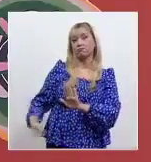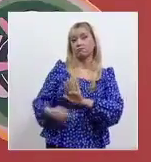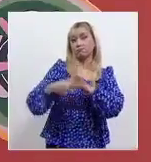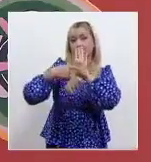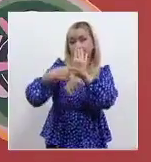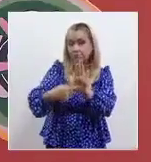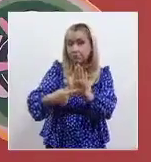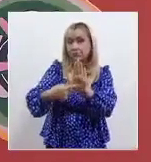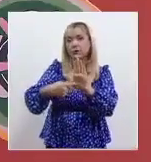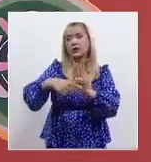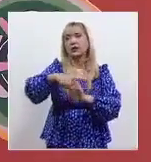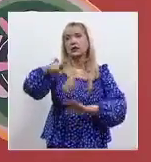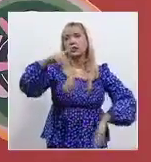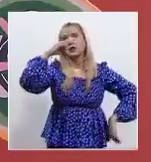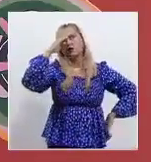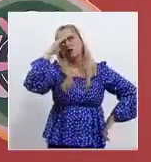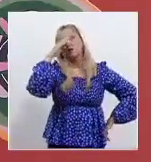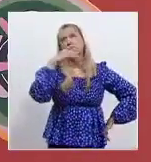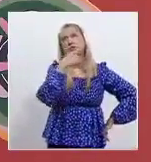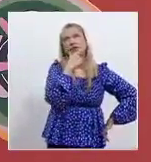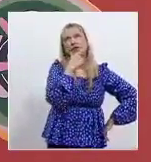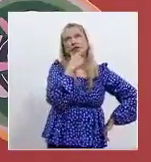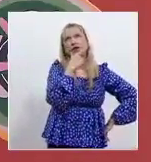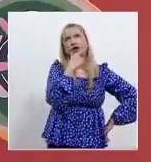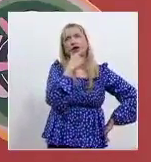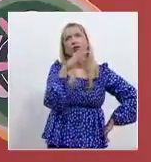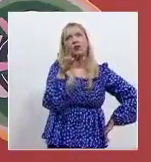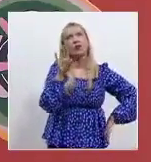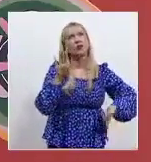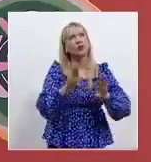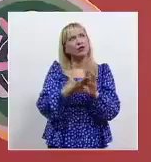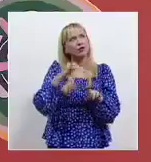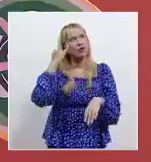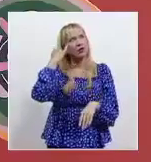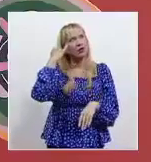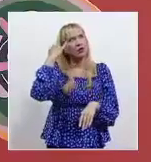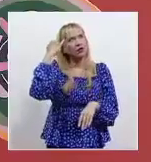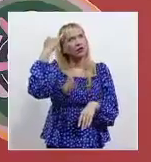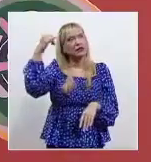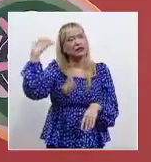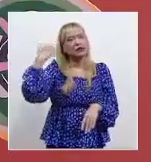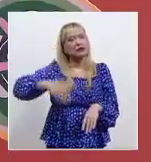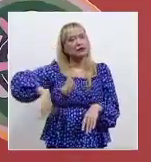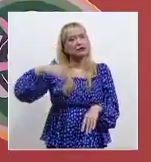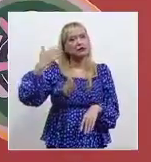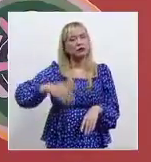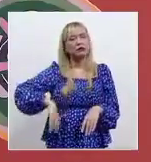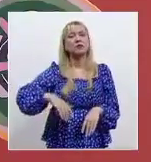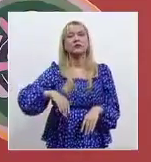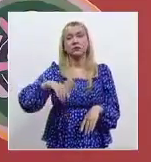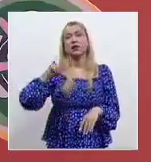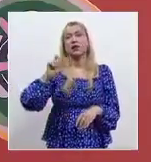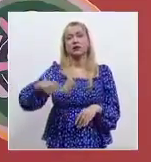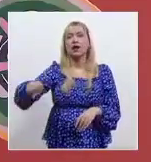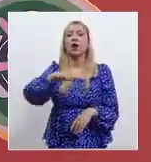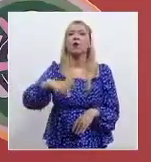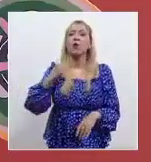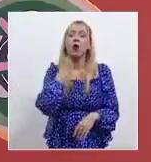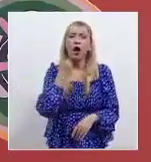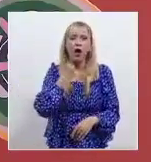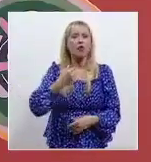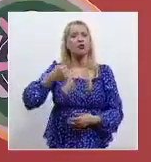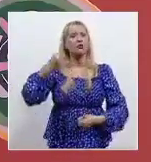hacer pensar e imaginar a sus espectadores, a quienes están ligados a la cultura jurídica, a los